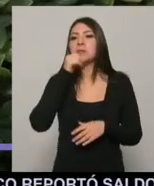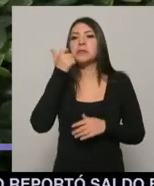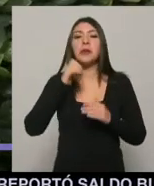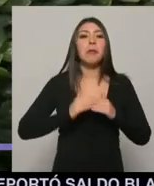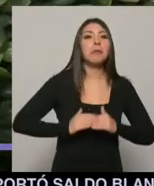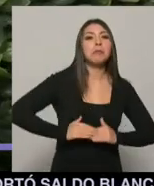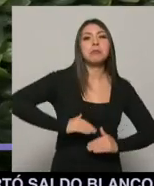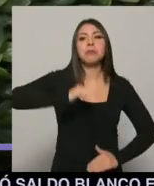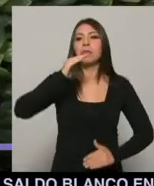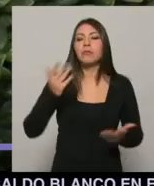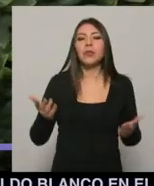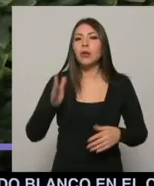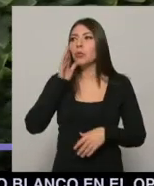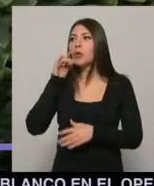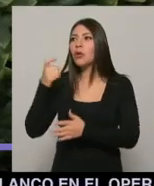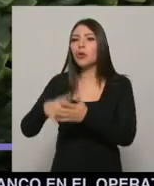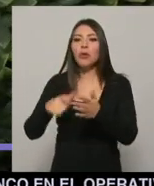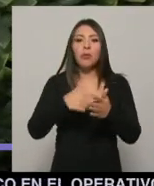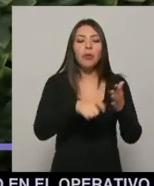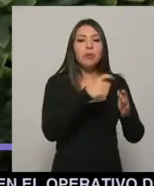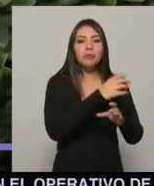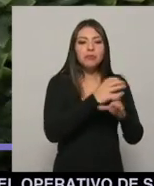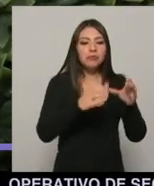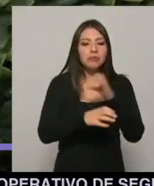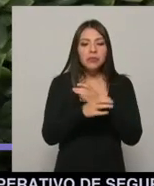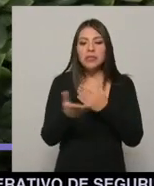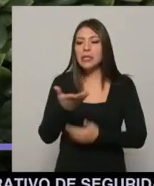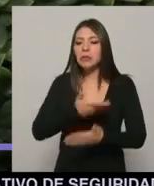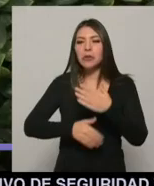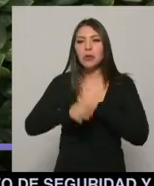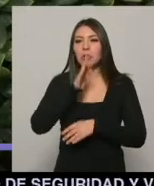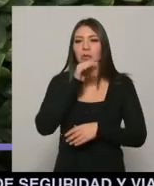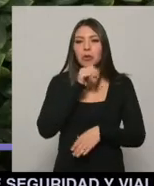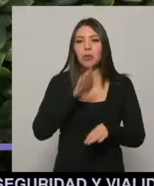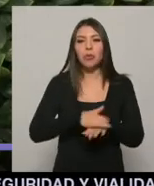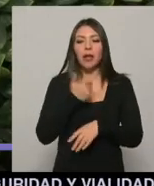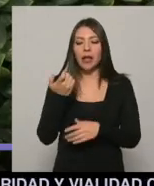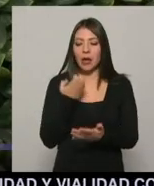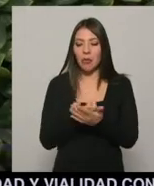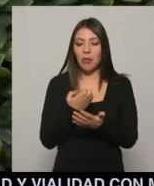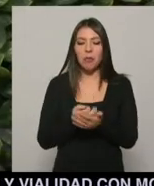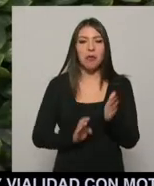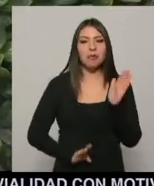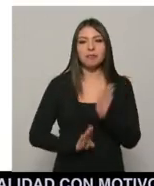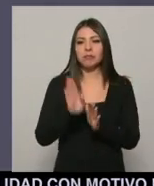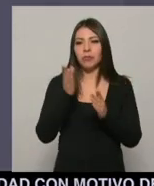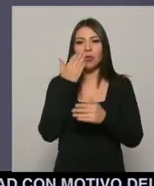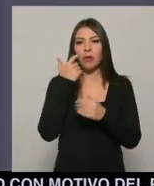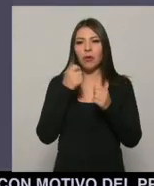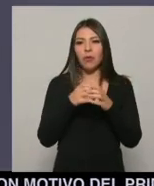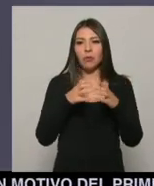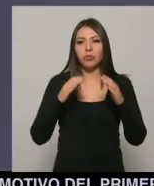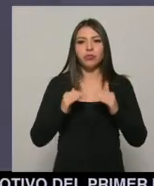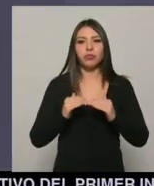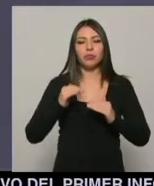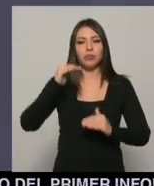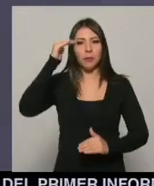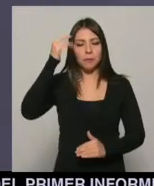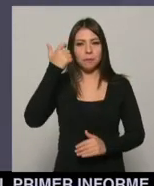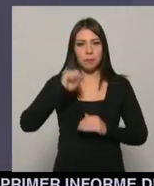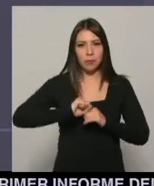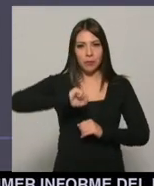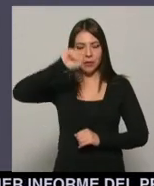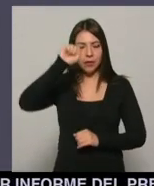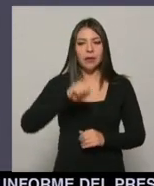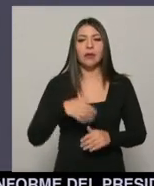no están comprando bienes y servicios. Eso hace que no haya una demanda económica y, por supuesto, menos inflación. En el tema de la cancelación